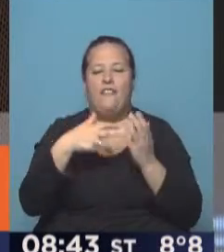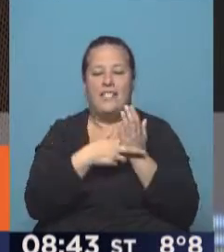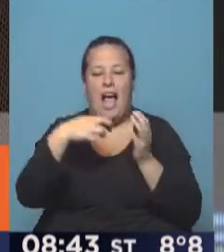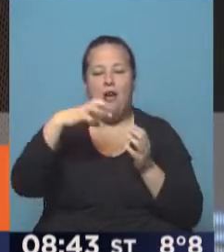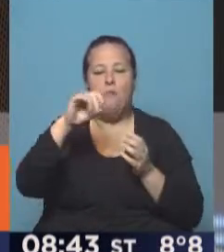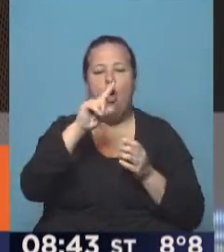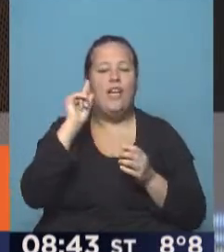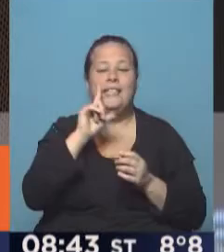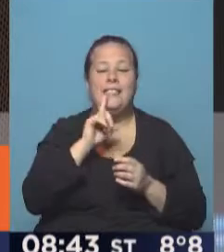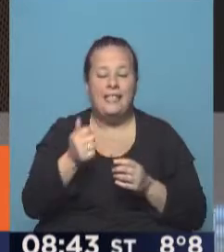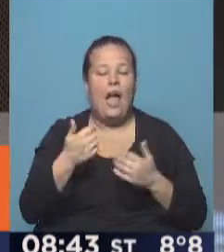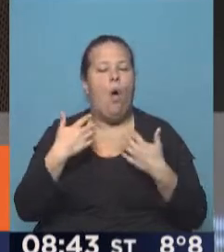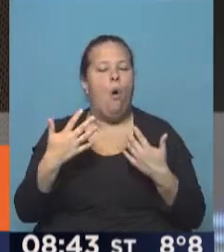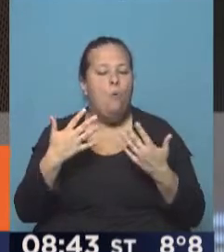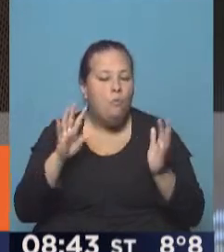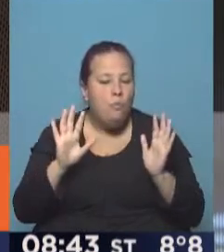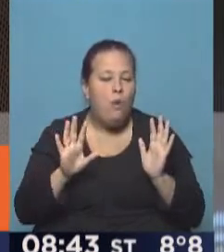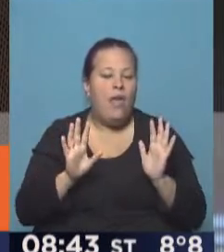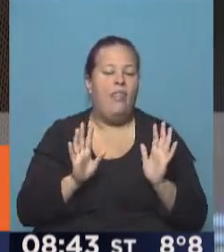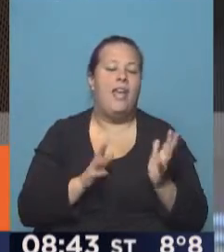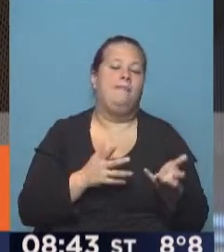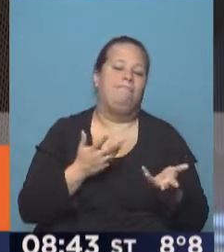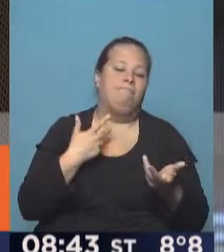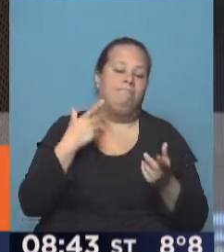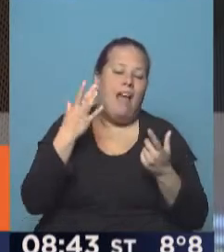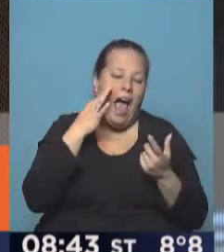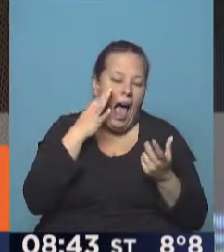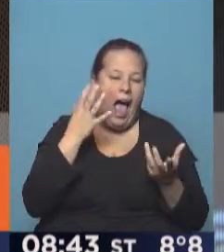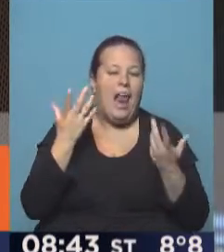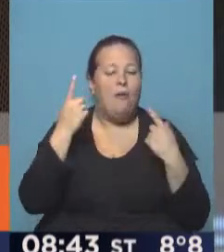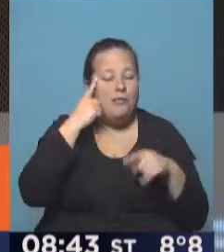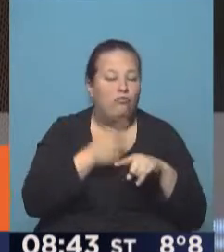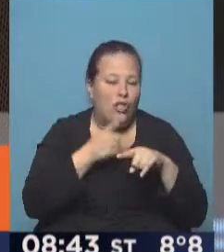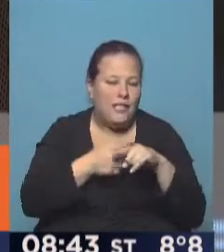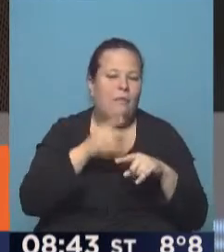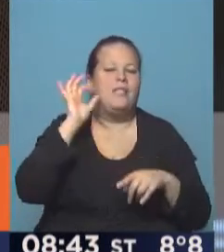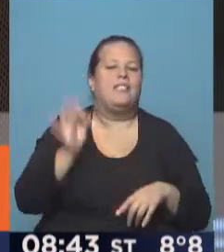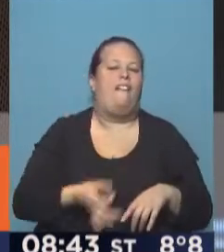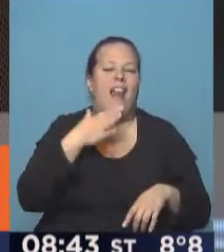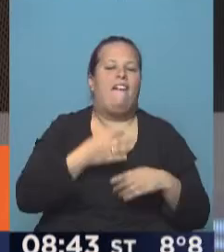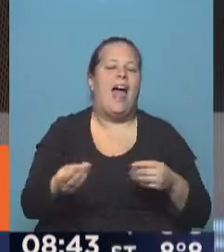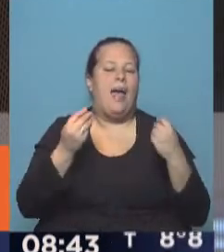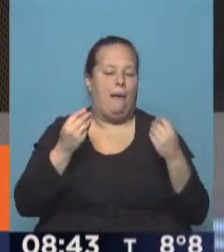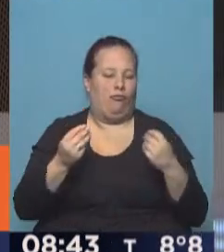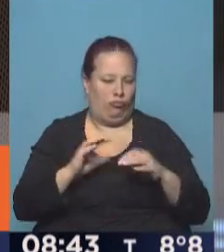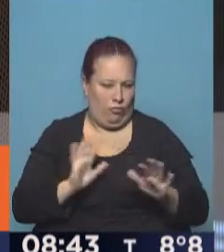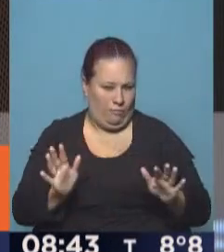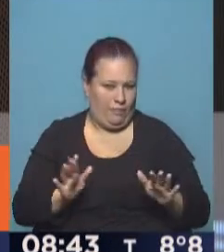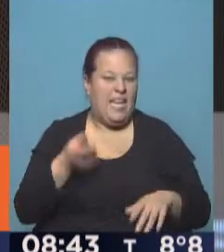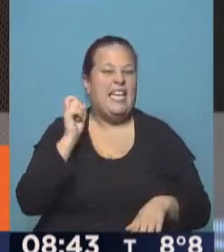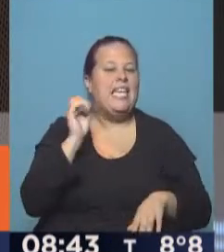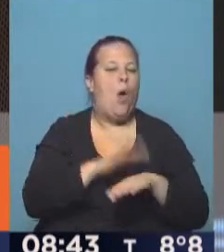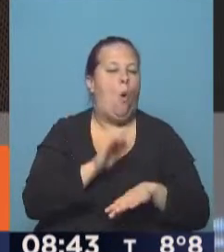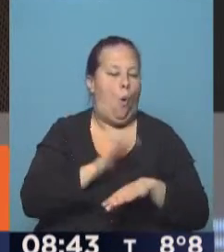Policita permite por lo menos que tengamos una cierta esperanza de que se sepa la verdad de lo que ha sucedido y